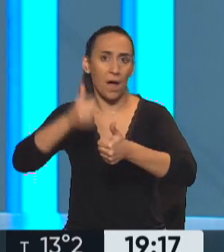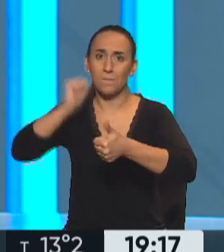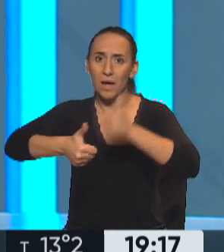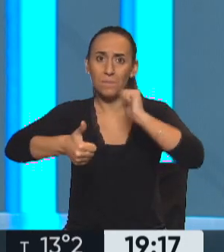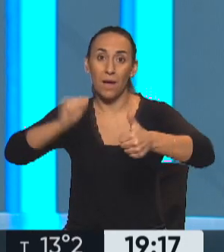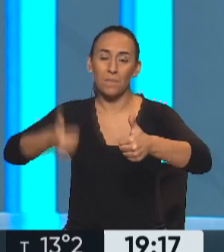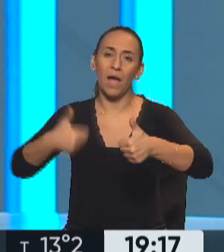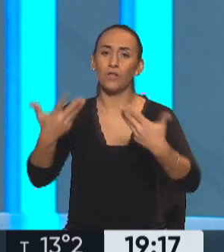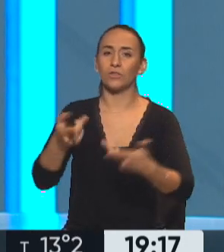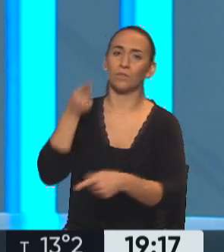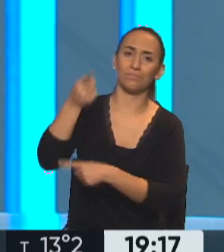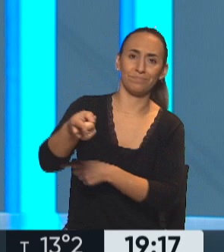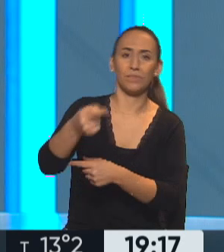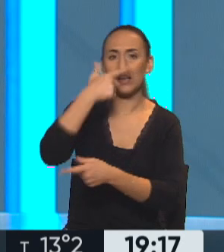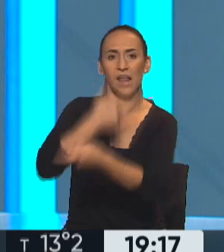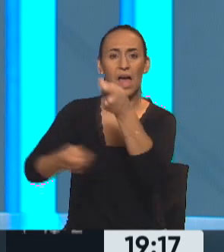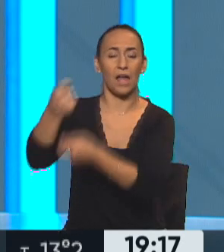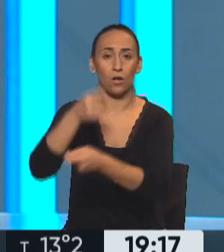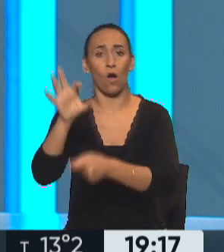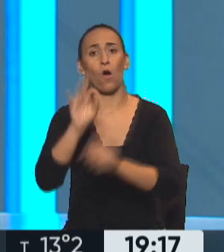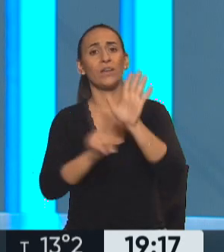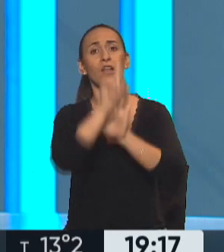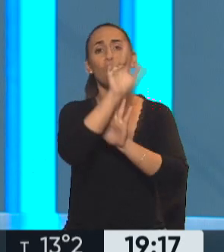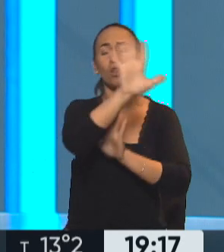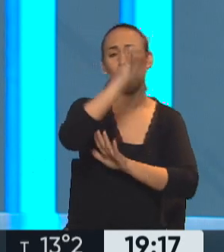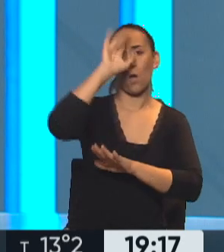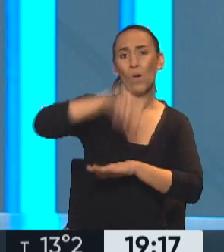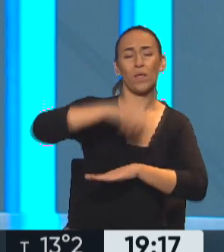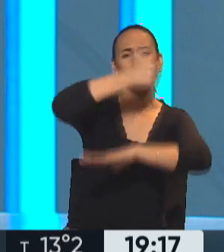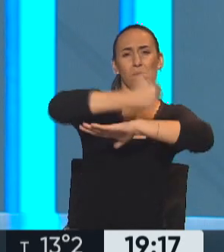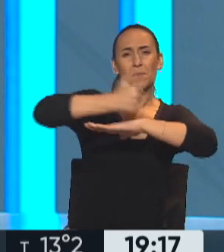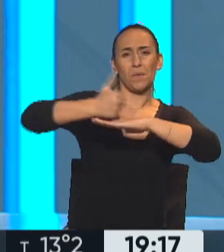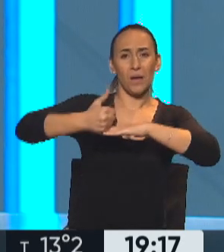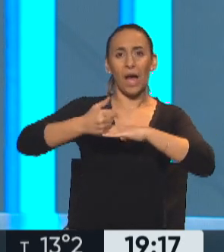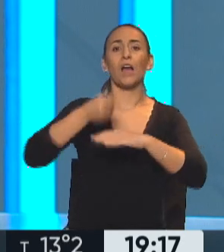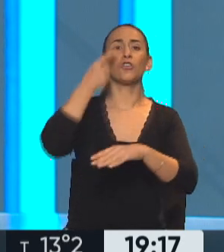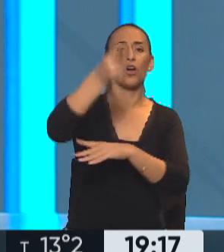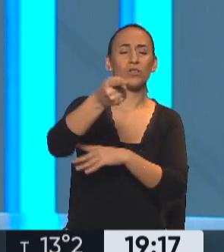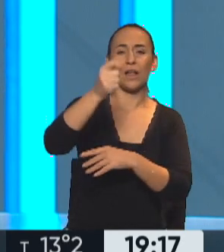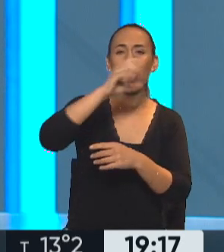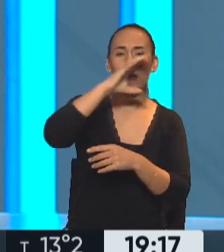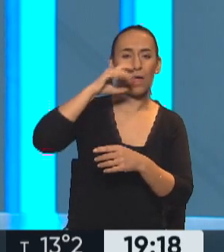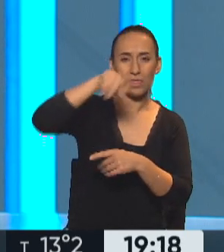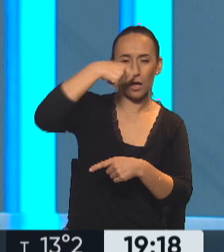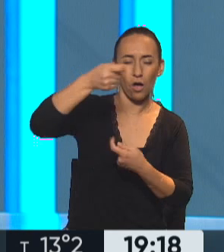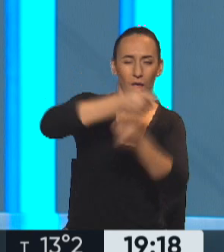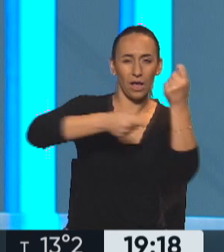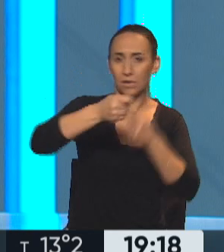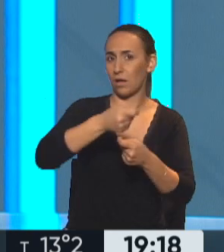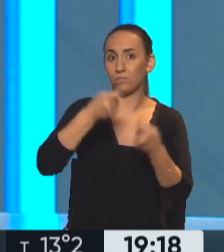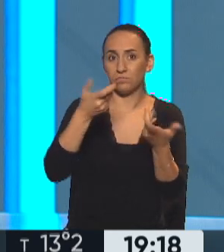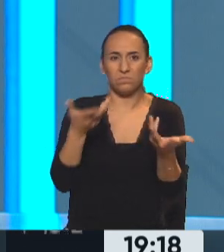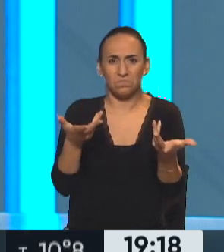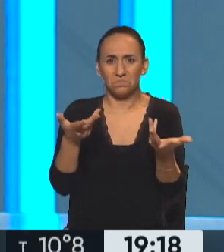no garantizan un mejor combate contra el contrabando. ¿Se puede hacer una traslación lineal de decir más jueces es